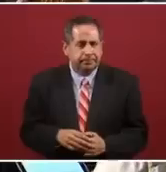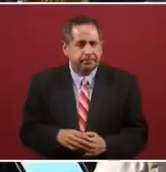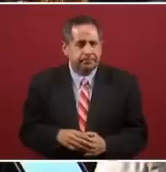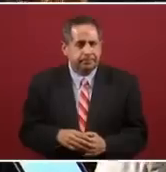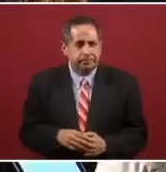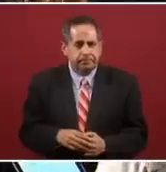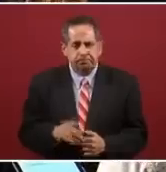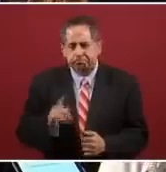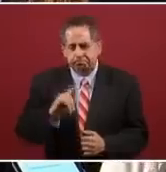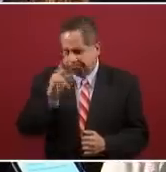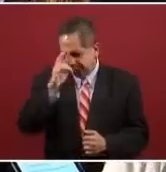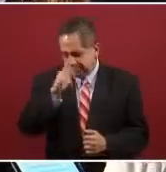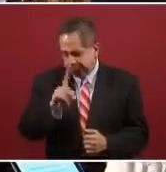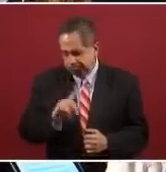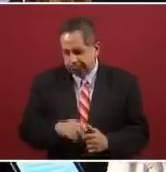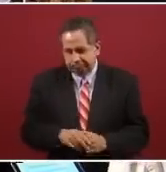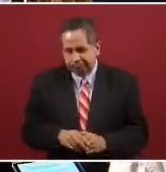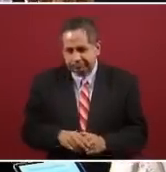No.